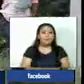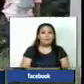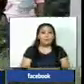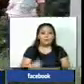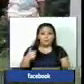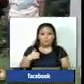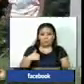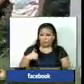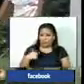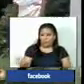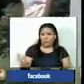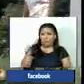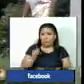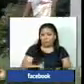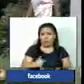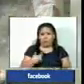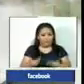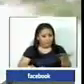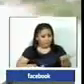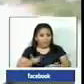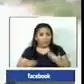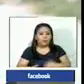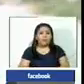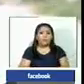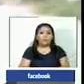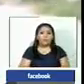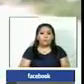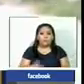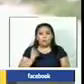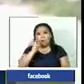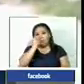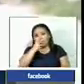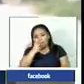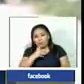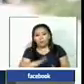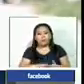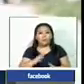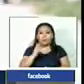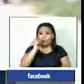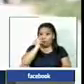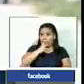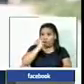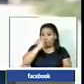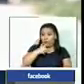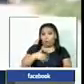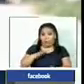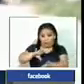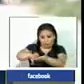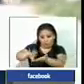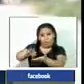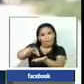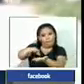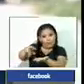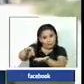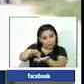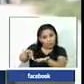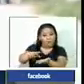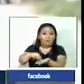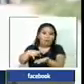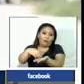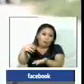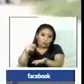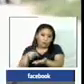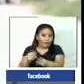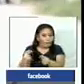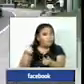eso me he venido afectada a vender aquí, pues. Que dan mis manguitos para, ni que era para los frijolitos y el arroz, que es lo más